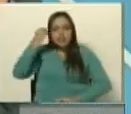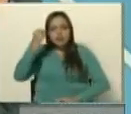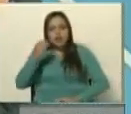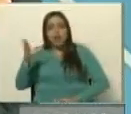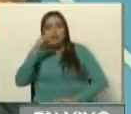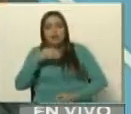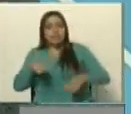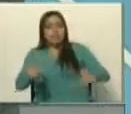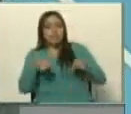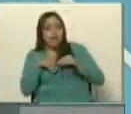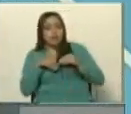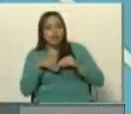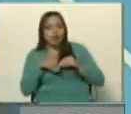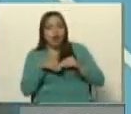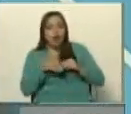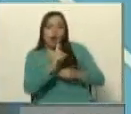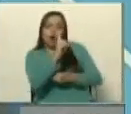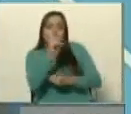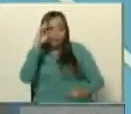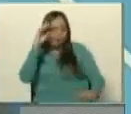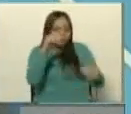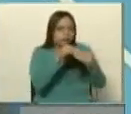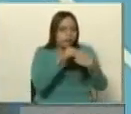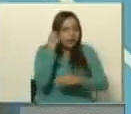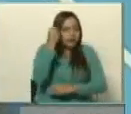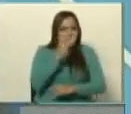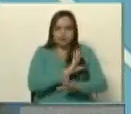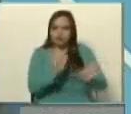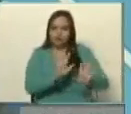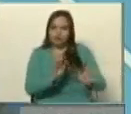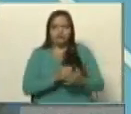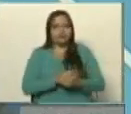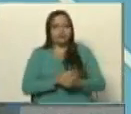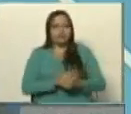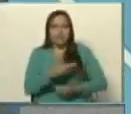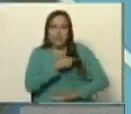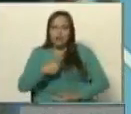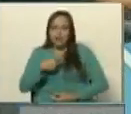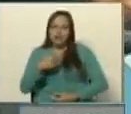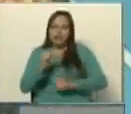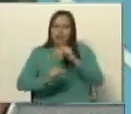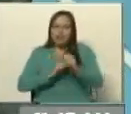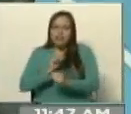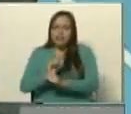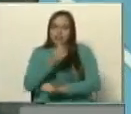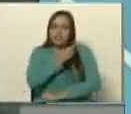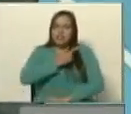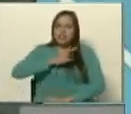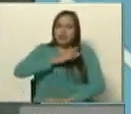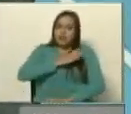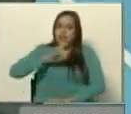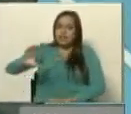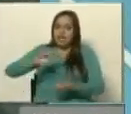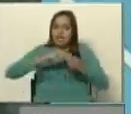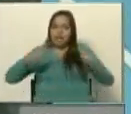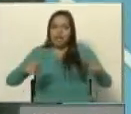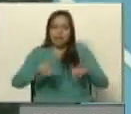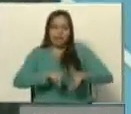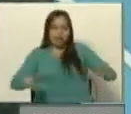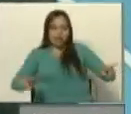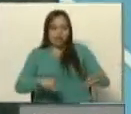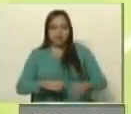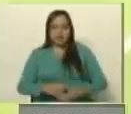del unilateralismo, que es lo mismo que decir defender la soberanía, la paz, la democracia, en contra del injerencismo y del